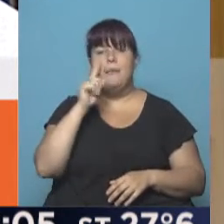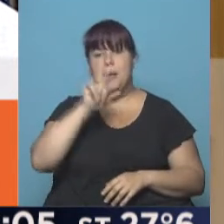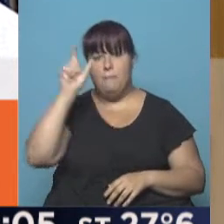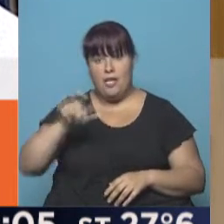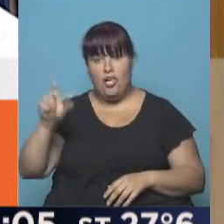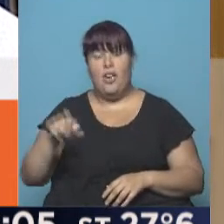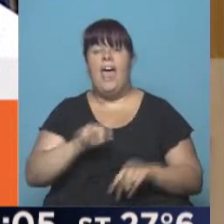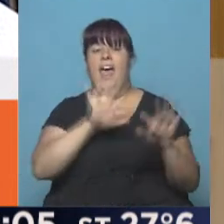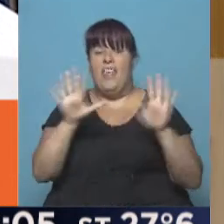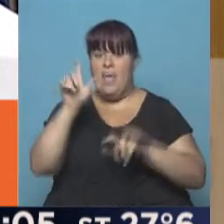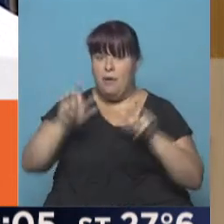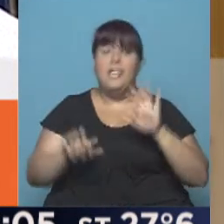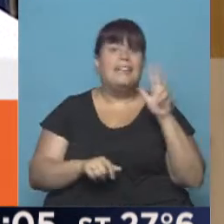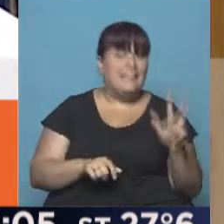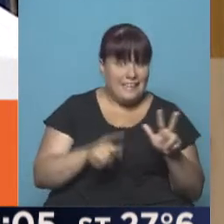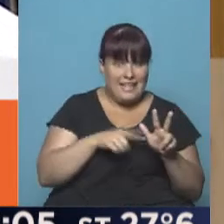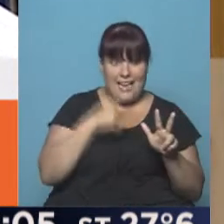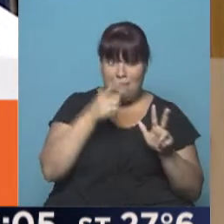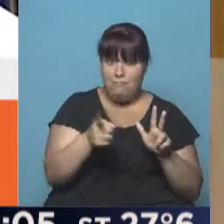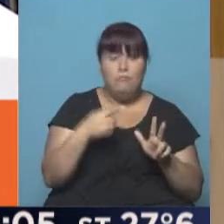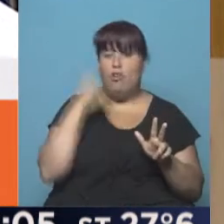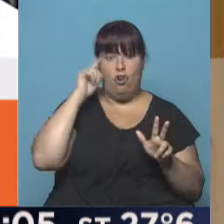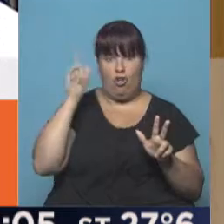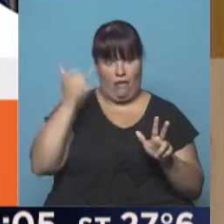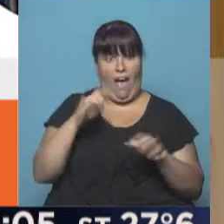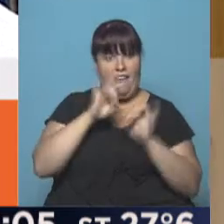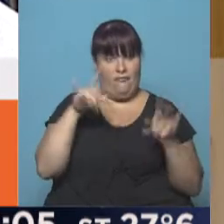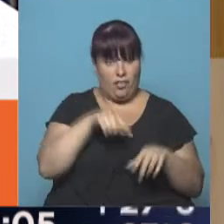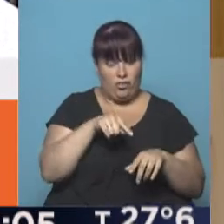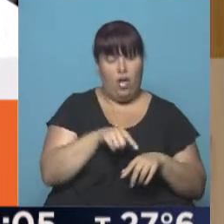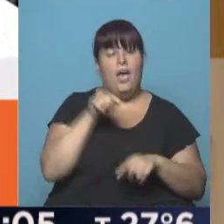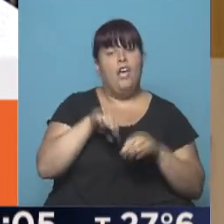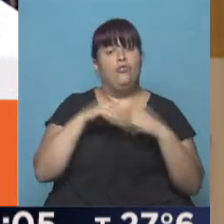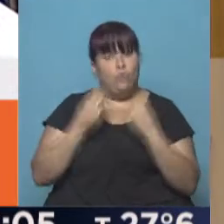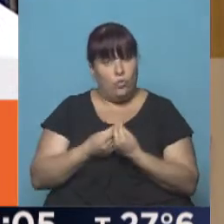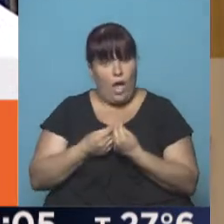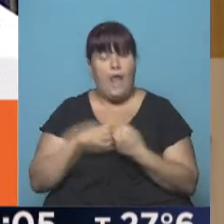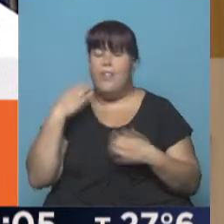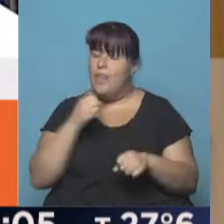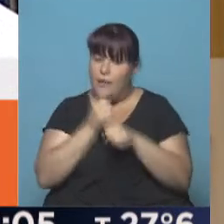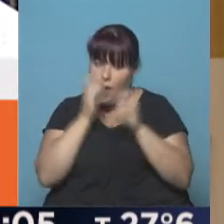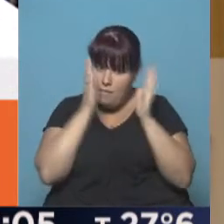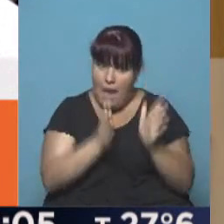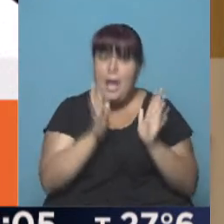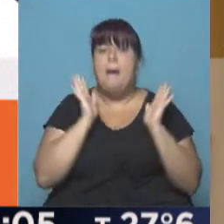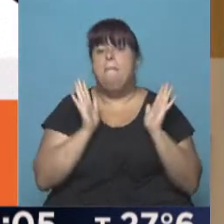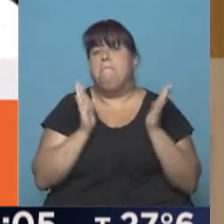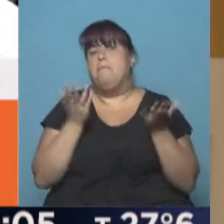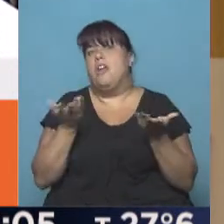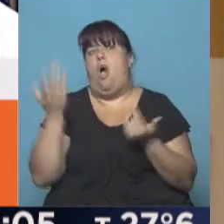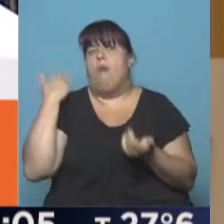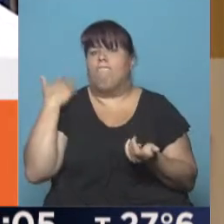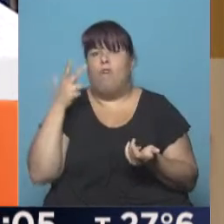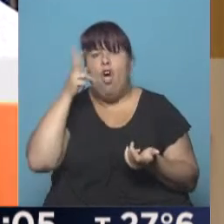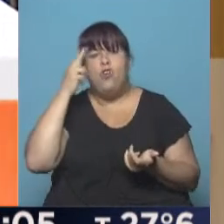y que 3 de cada 10, como vos decías, no lo saben. Esto es un número sobre el que tenemos que trabajar, pero hasta hace